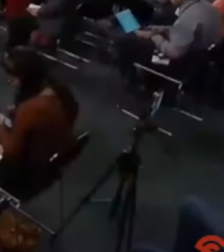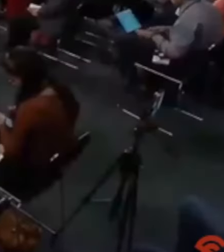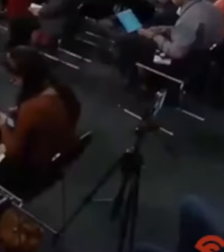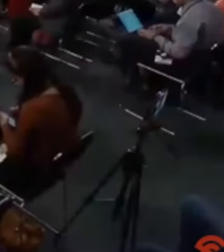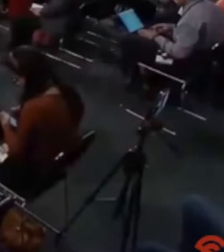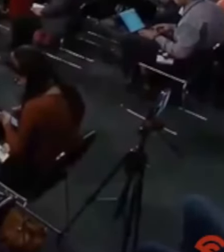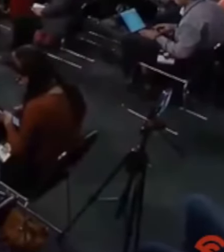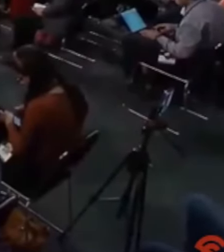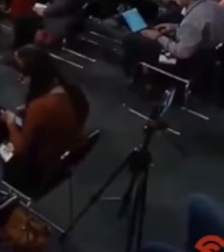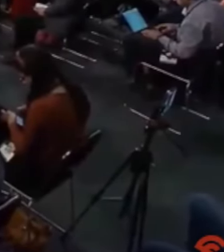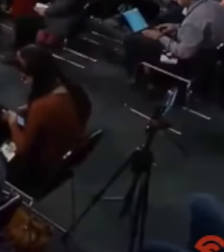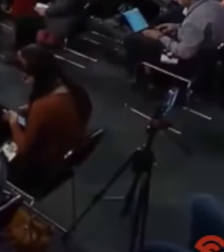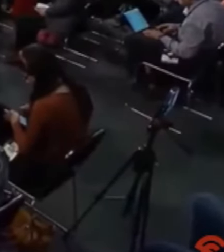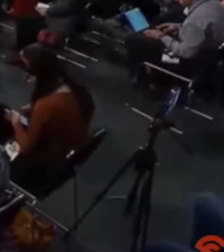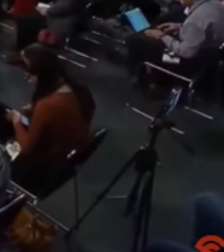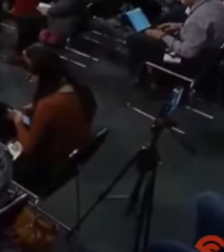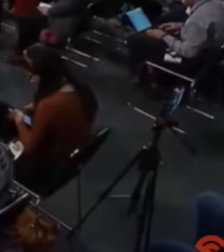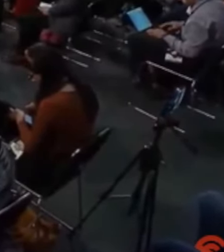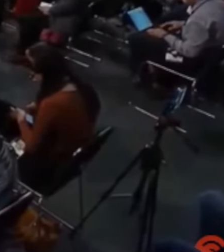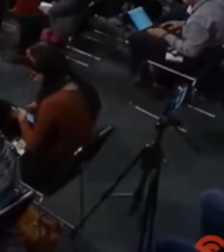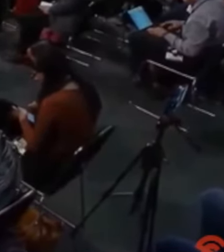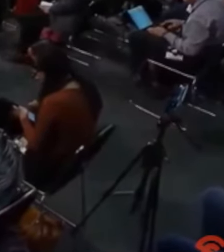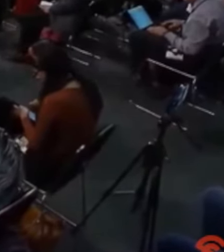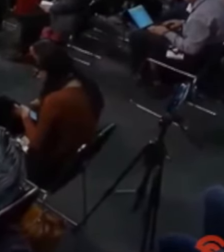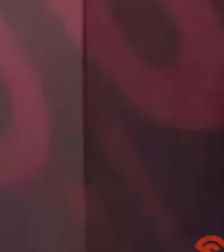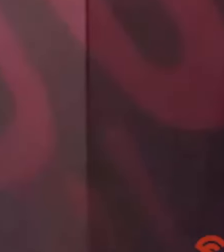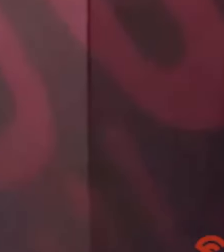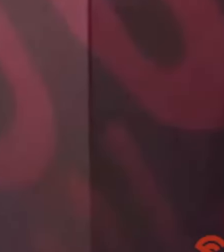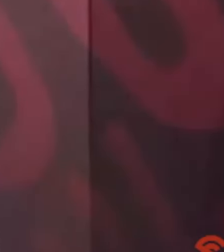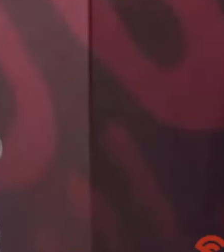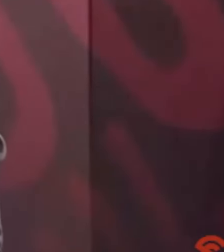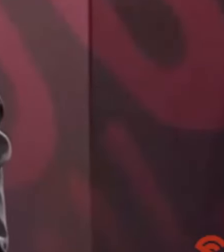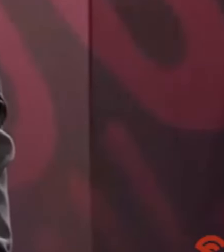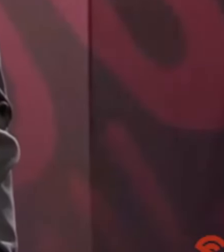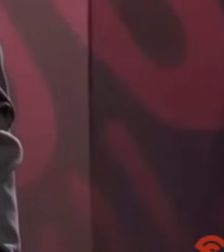se está cuidando